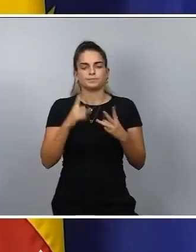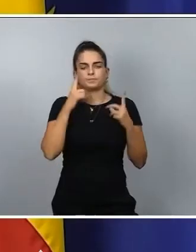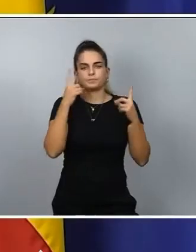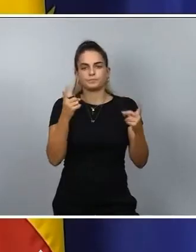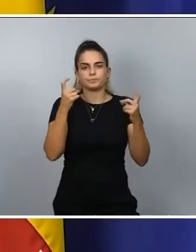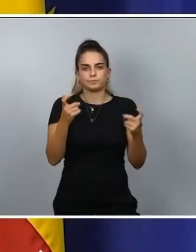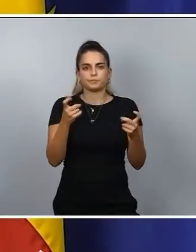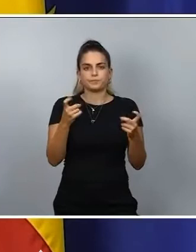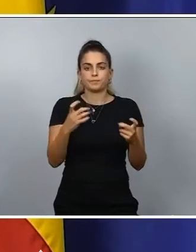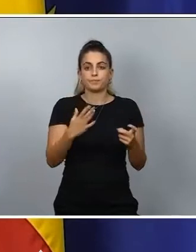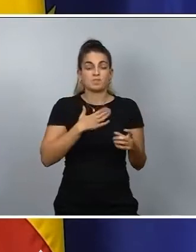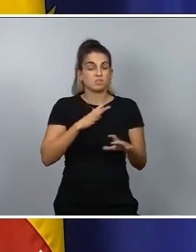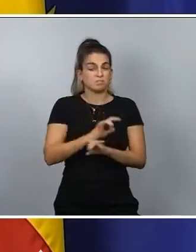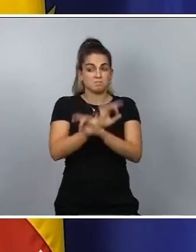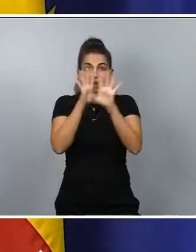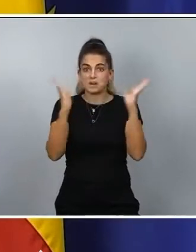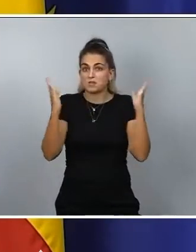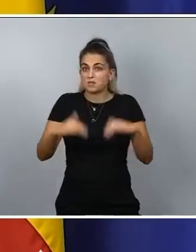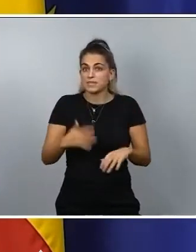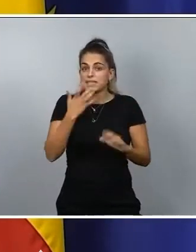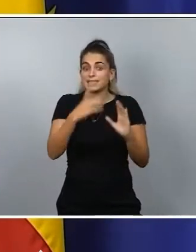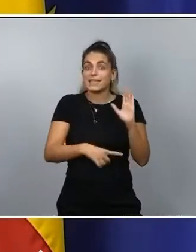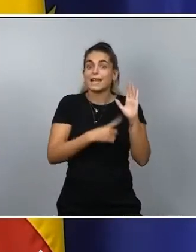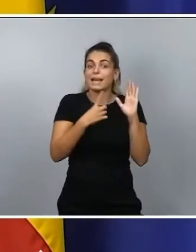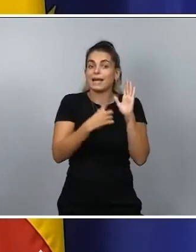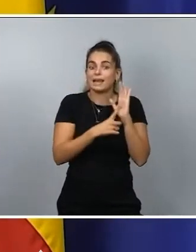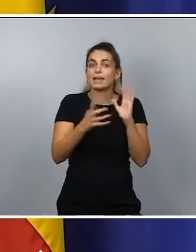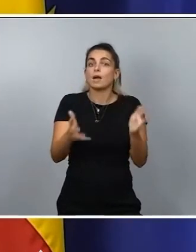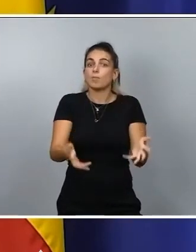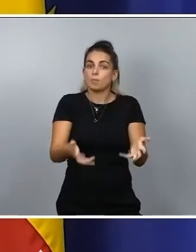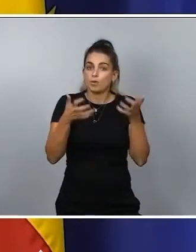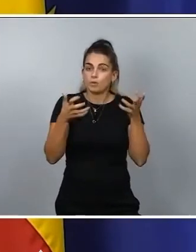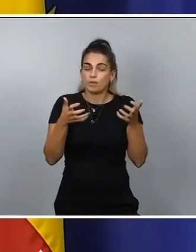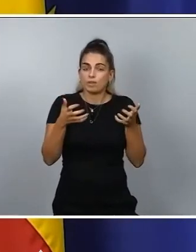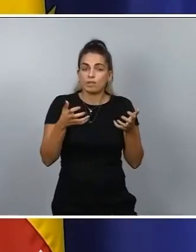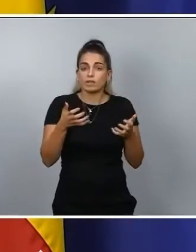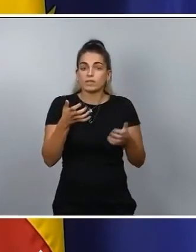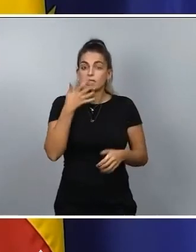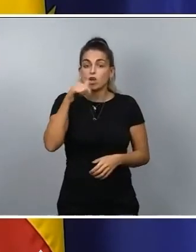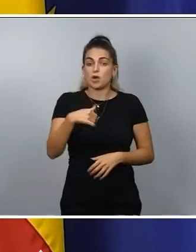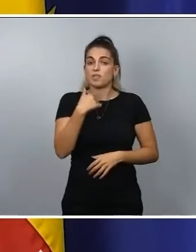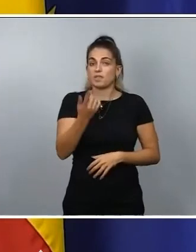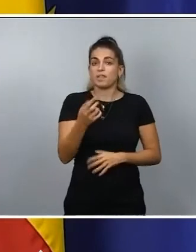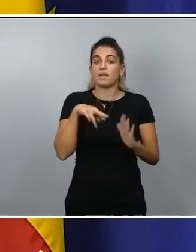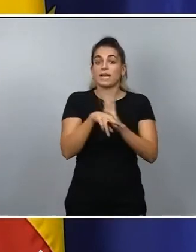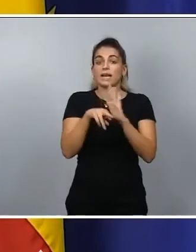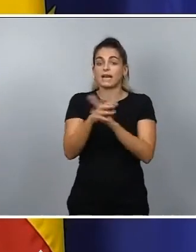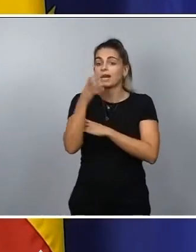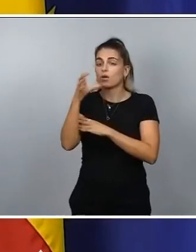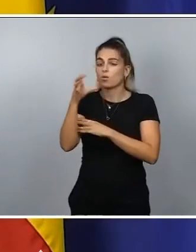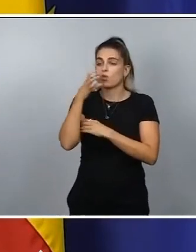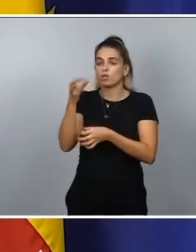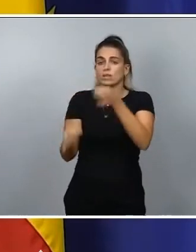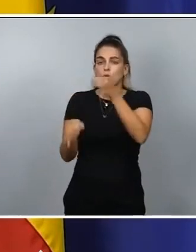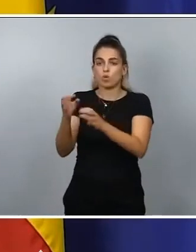tengo yo tan claro que cuando la ley esté aprobada los que hoy dicen que la recurrirán al tribunal constitucional sin ni